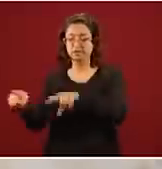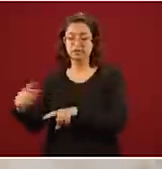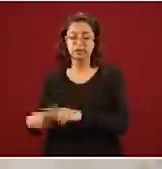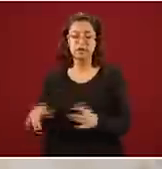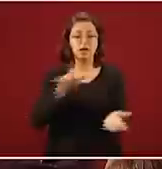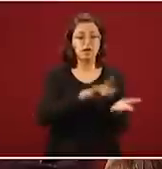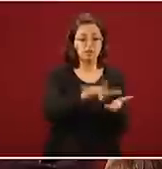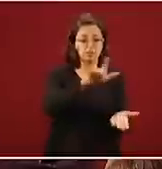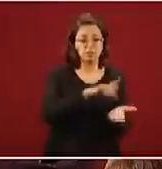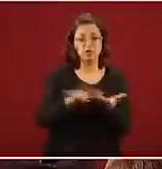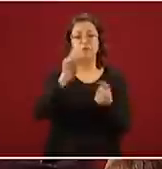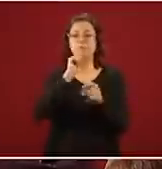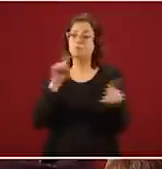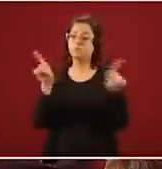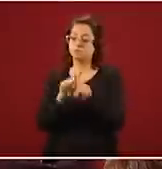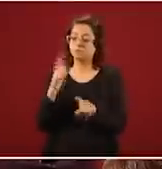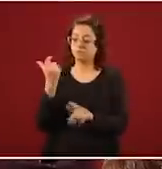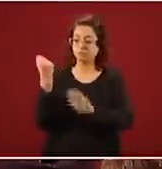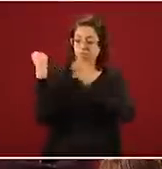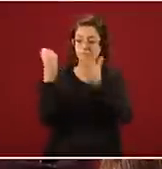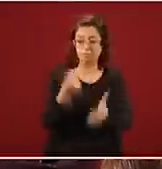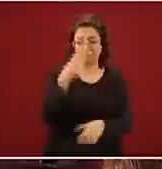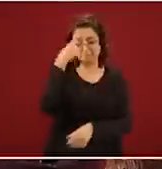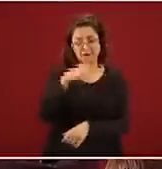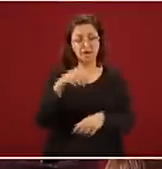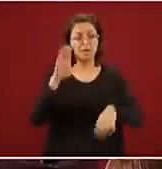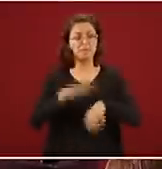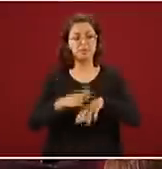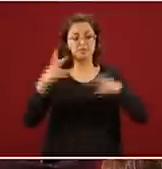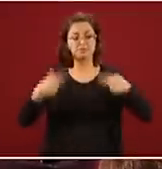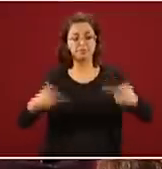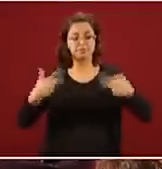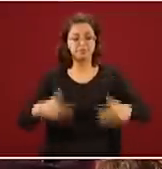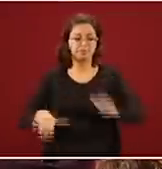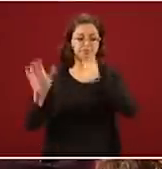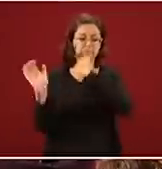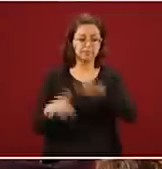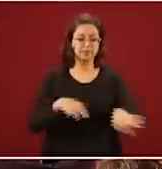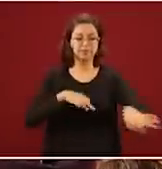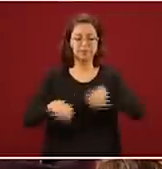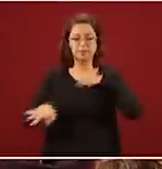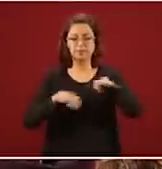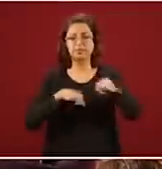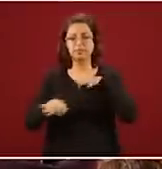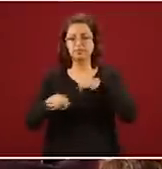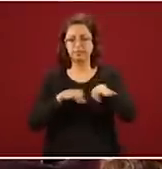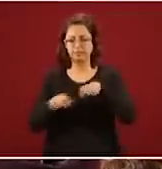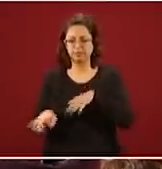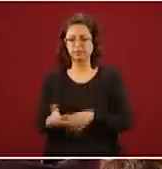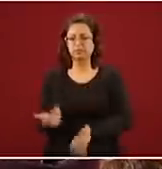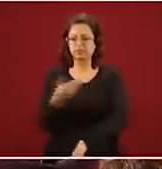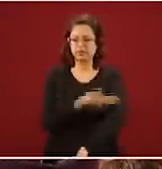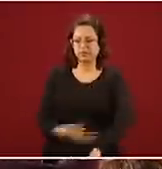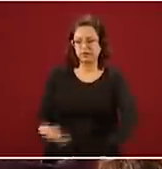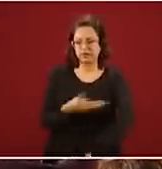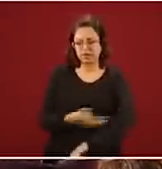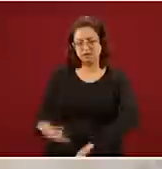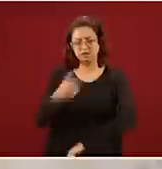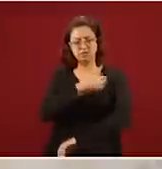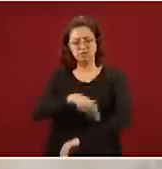médico asociado al paciente. Tenemos la participación social en la gestión de salud, que